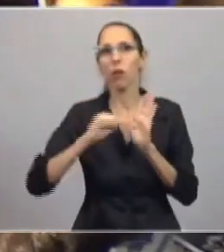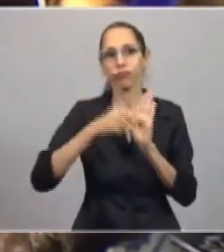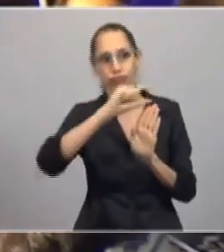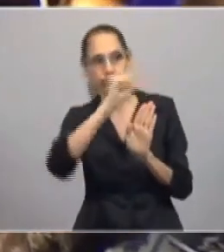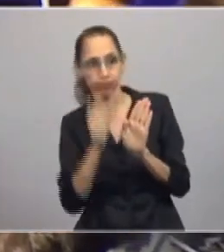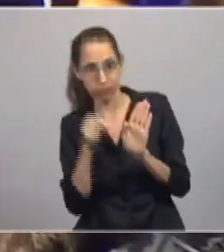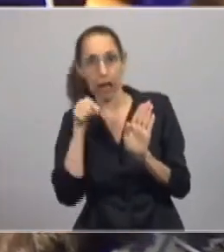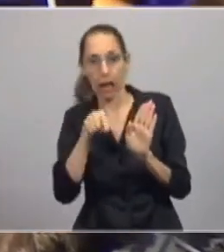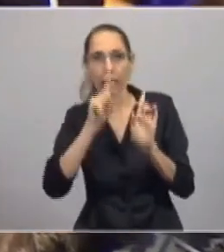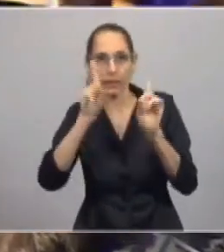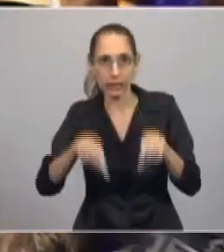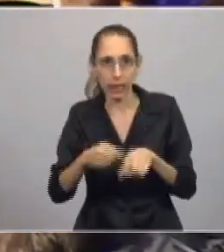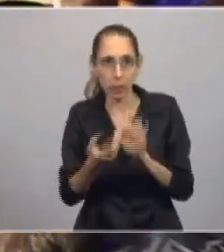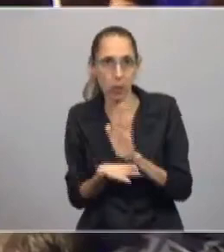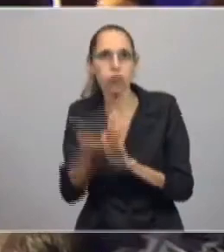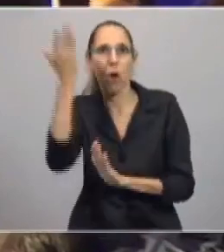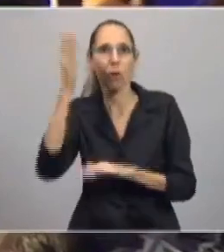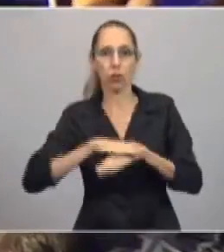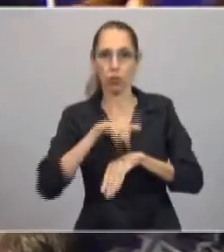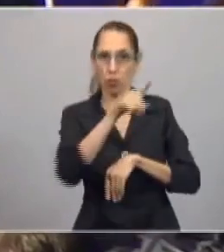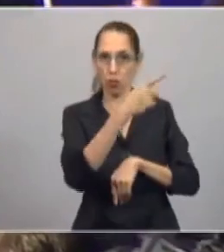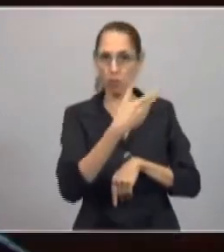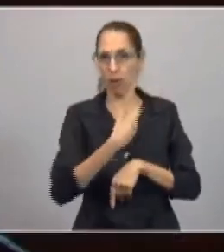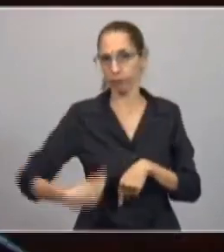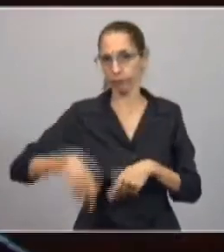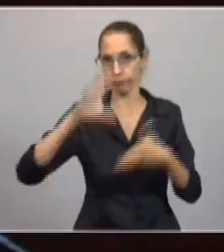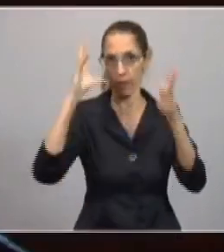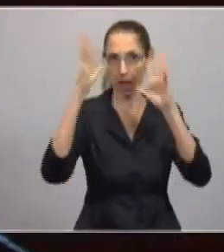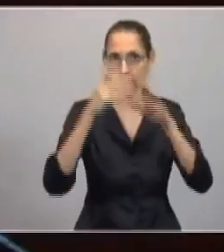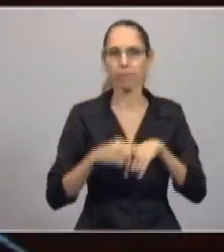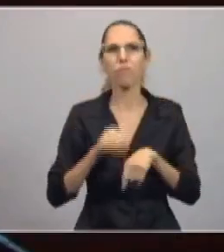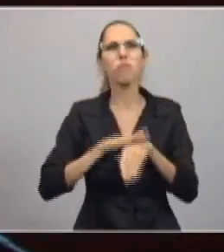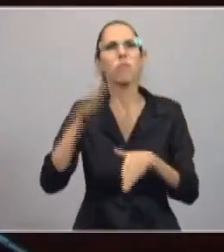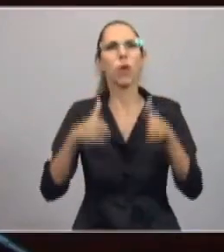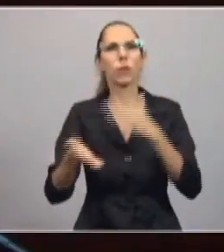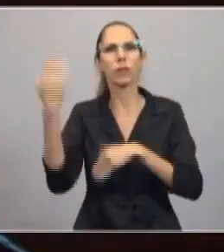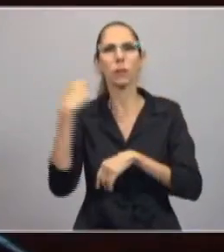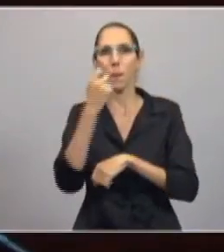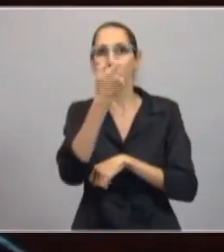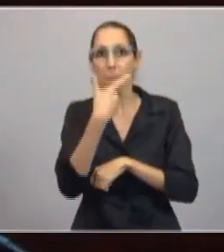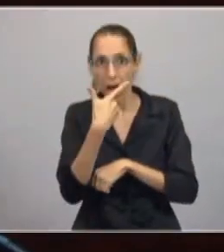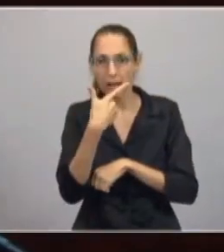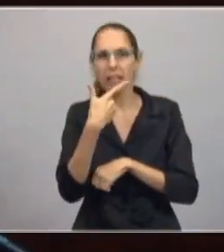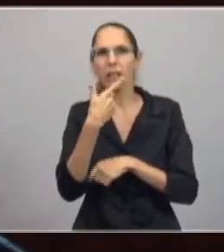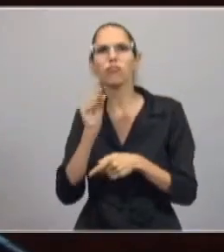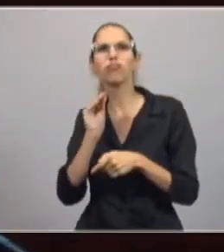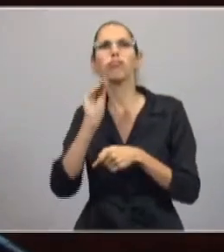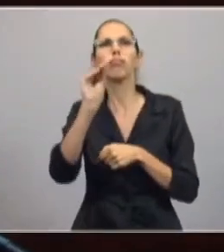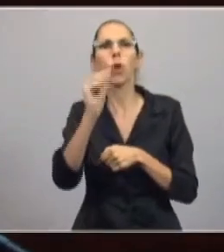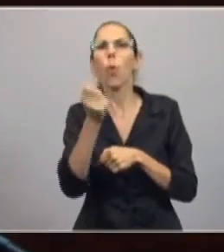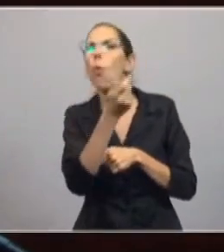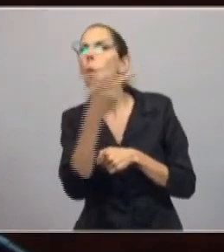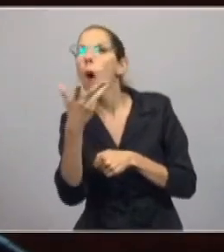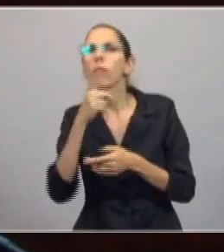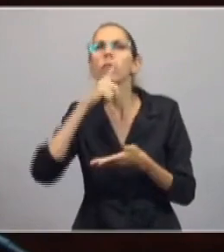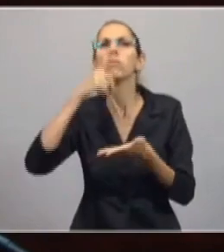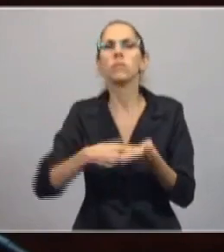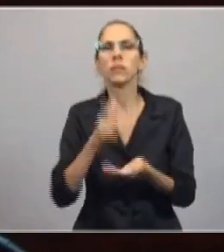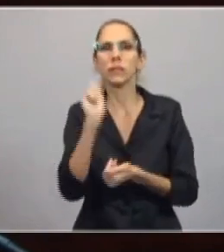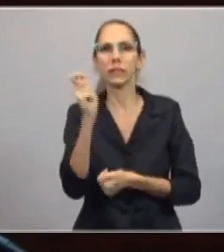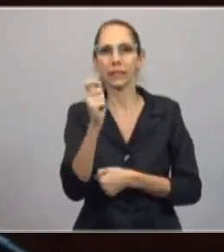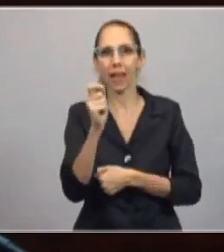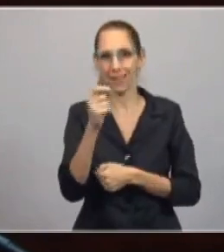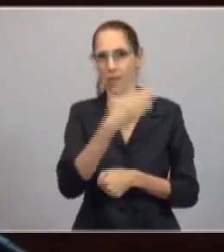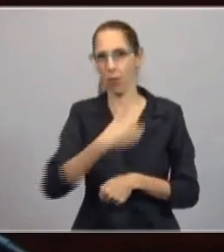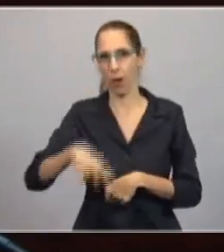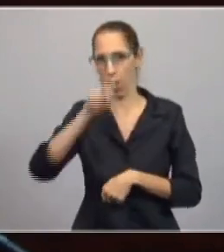los aumentos de Milei. Desde la época de Macri, el precio del boleto lo fija el Gobierno Nacional. Y en el caso de